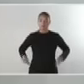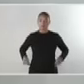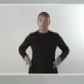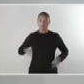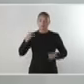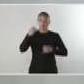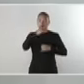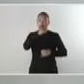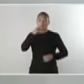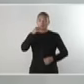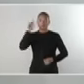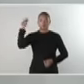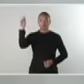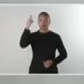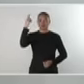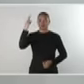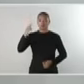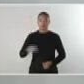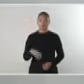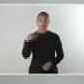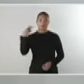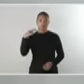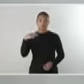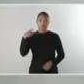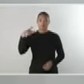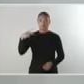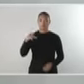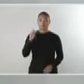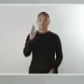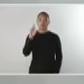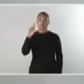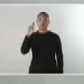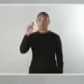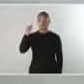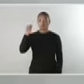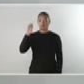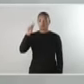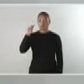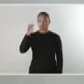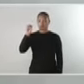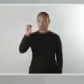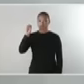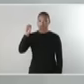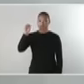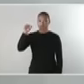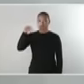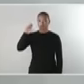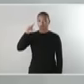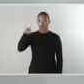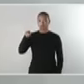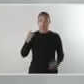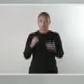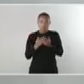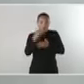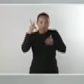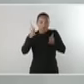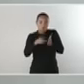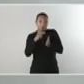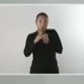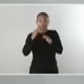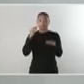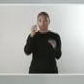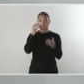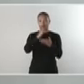la Universidad Autónoma de Tamaulipas Mi nombre es fructuoso Sáenz Y nuevamente seré el moderador de